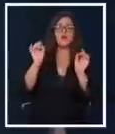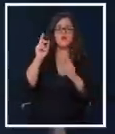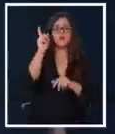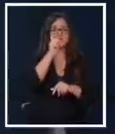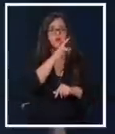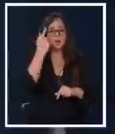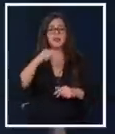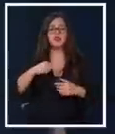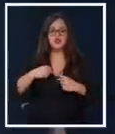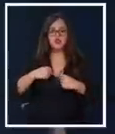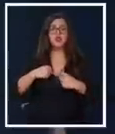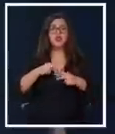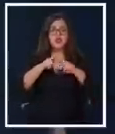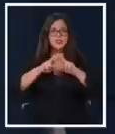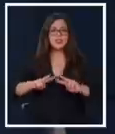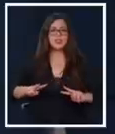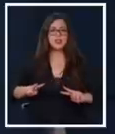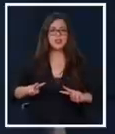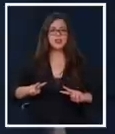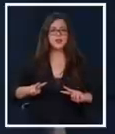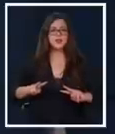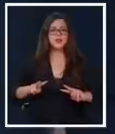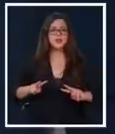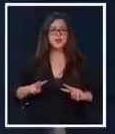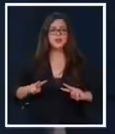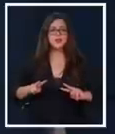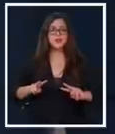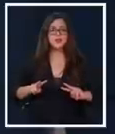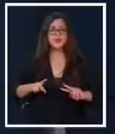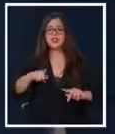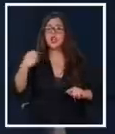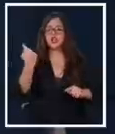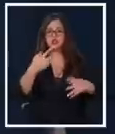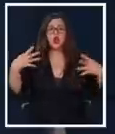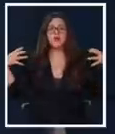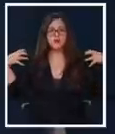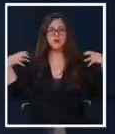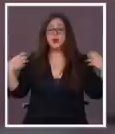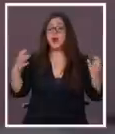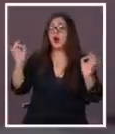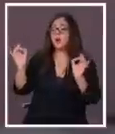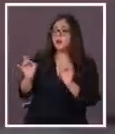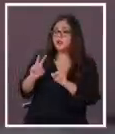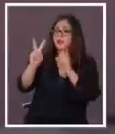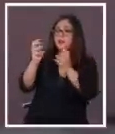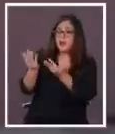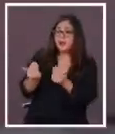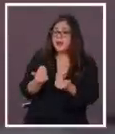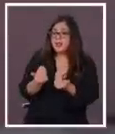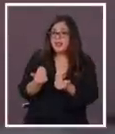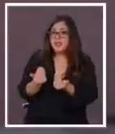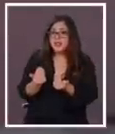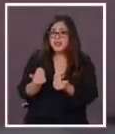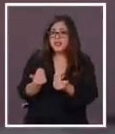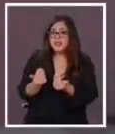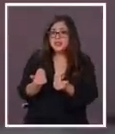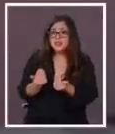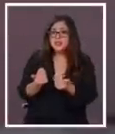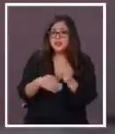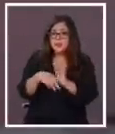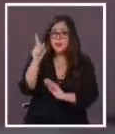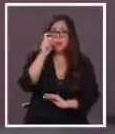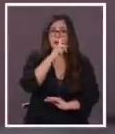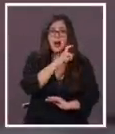yo tengo la tranquilidad y la tranquilidad de que nos estamos haciendo cargo tal vez presidente las expectativas eran lo más